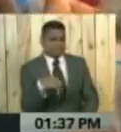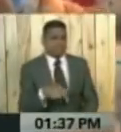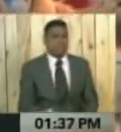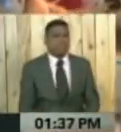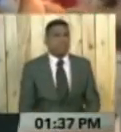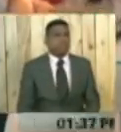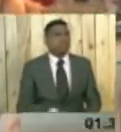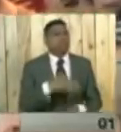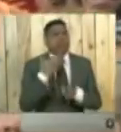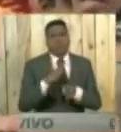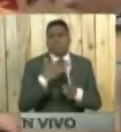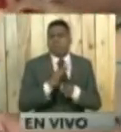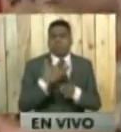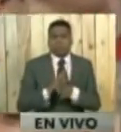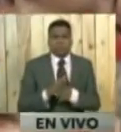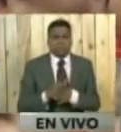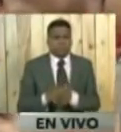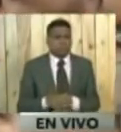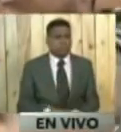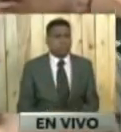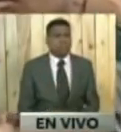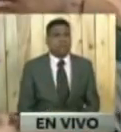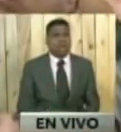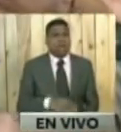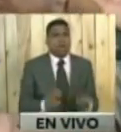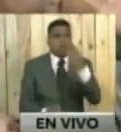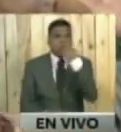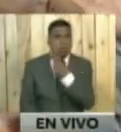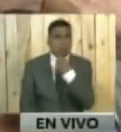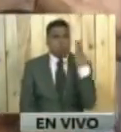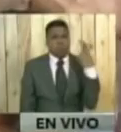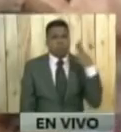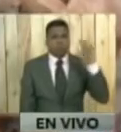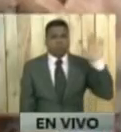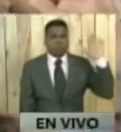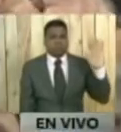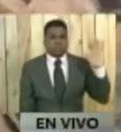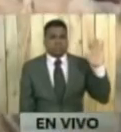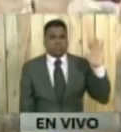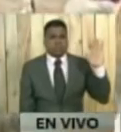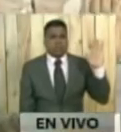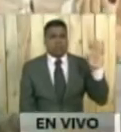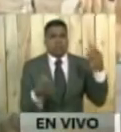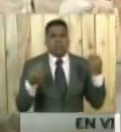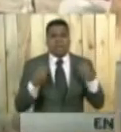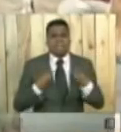sea donde sea. Juro que llevaré una vida honesta